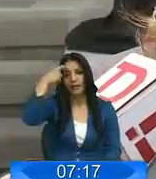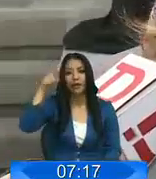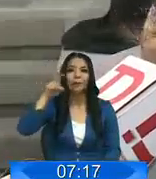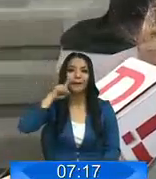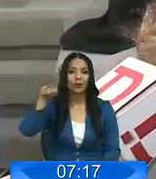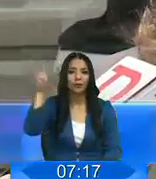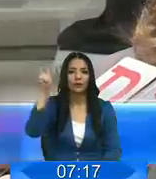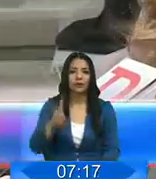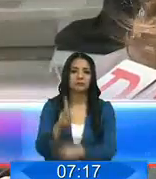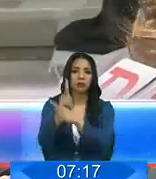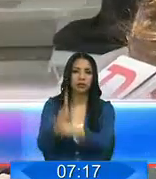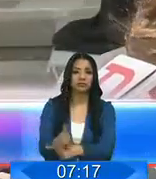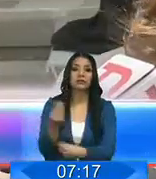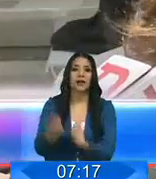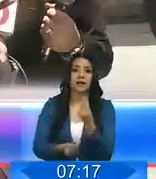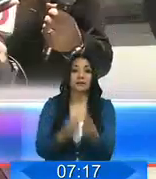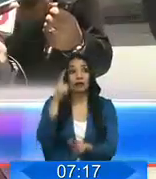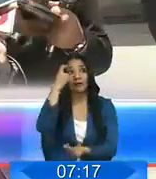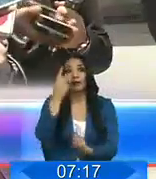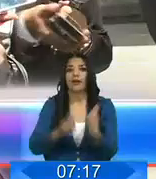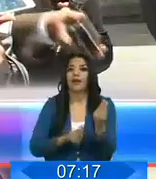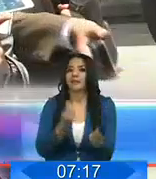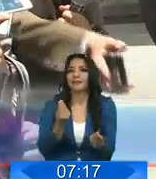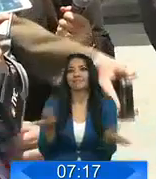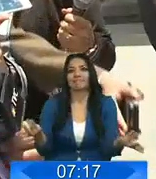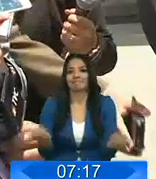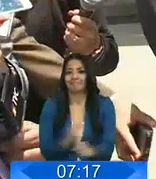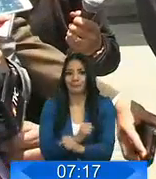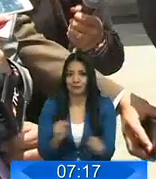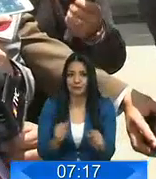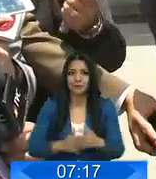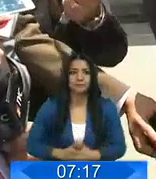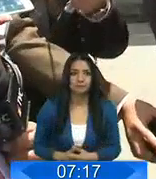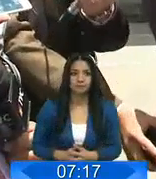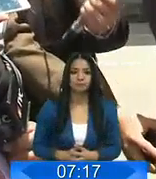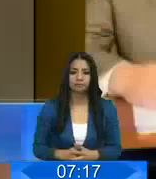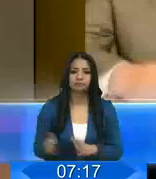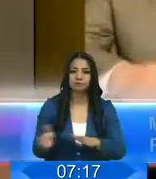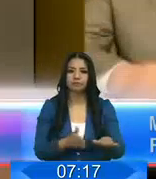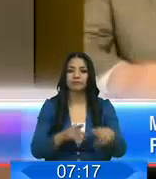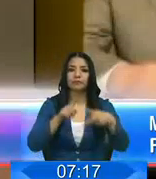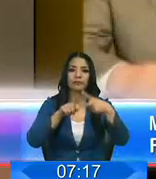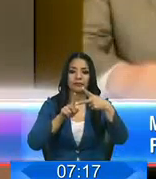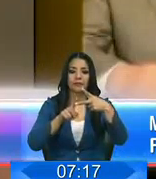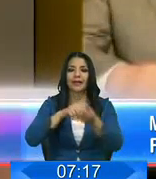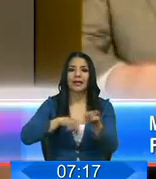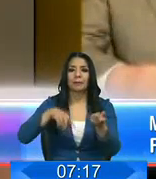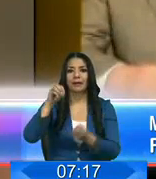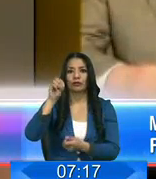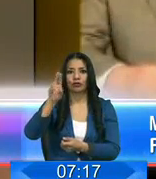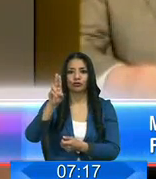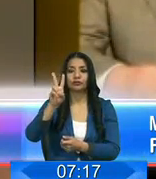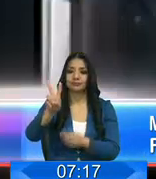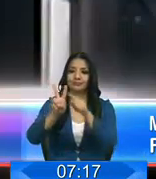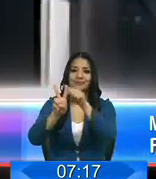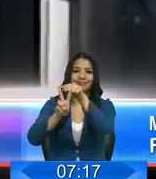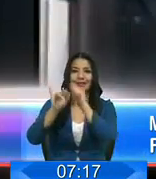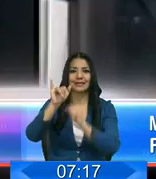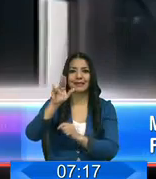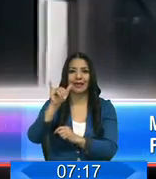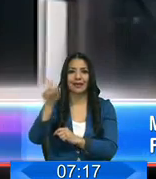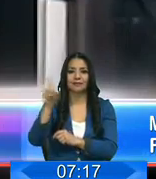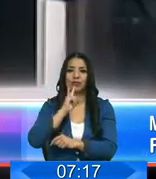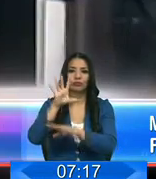hay más que el gobierno pueda hacer. La ministra Romo también se refirió al caso de los hermanos Isaías detenidos en Estados Unidos por un